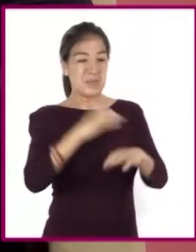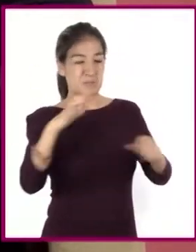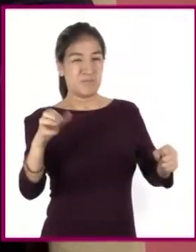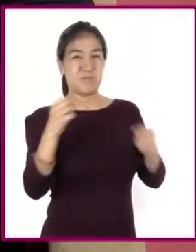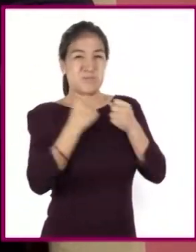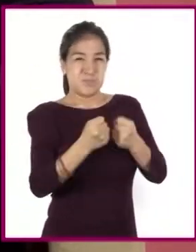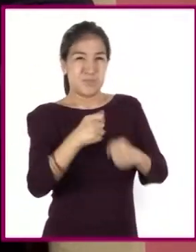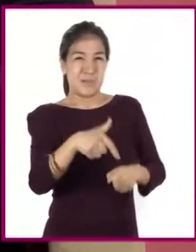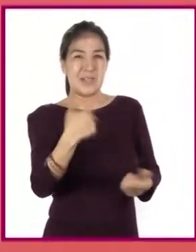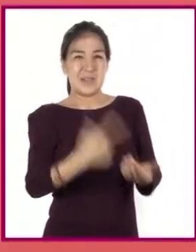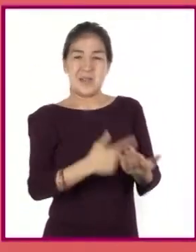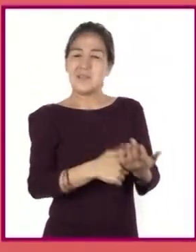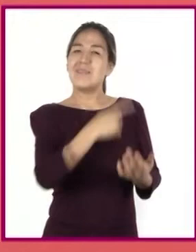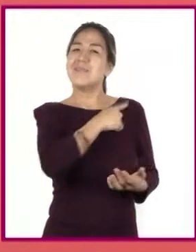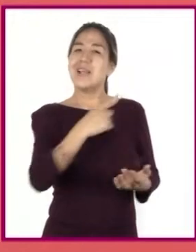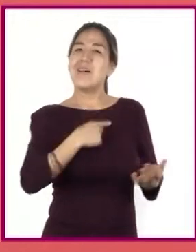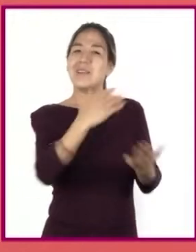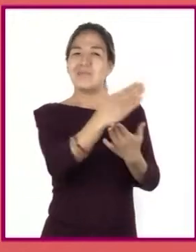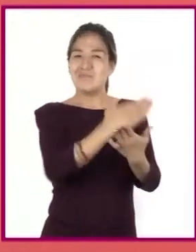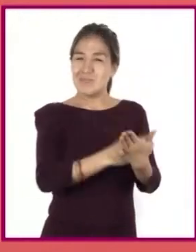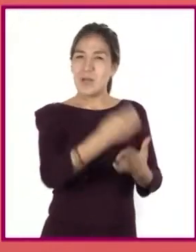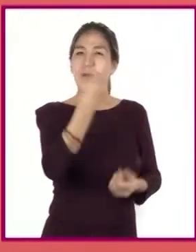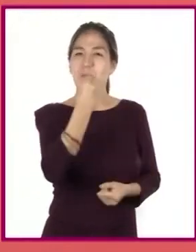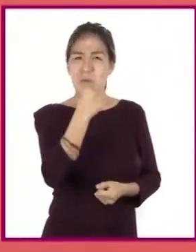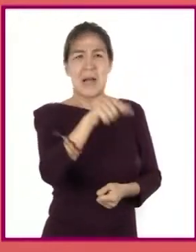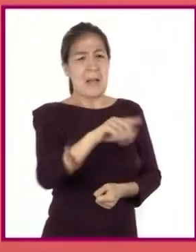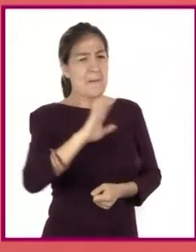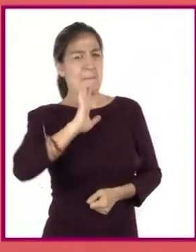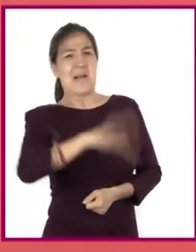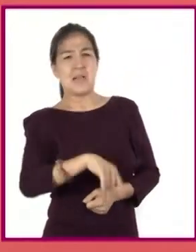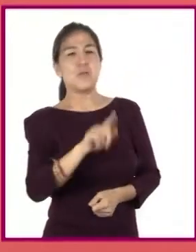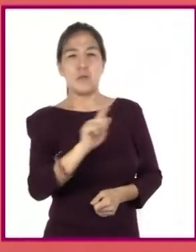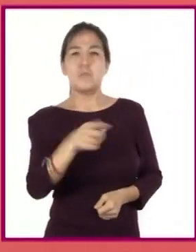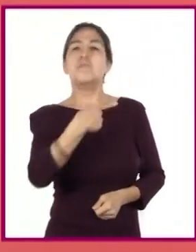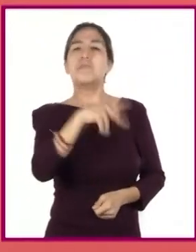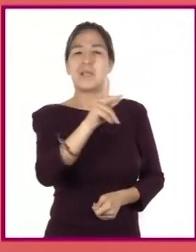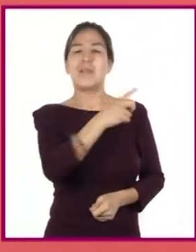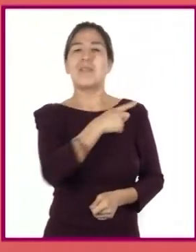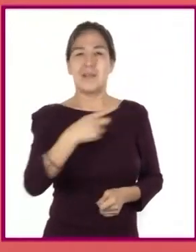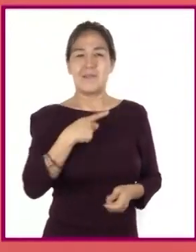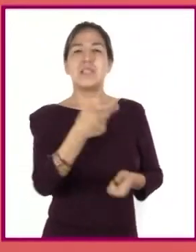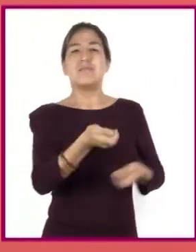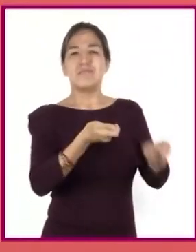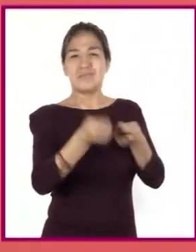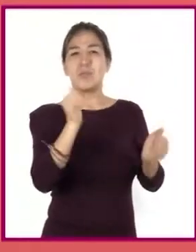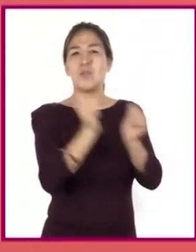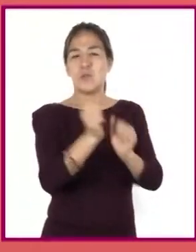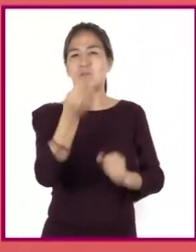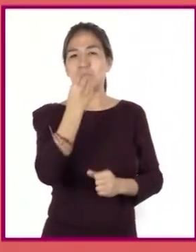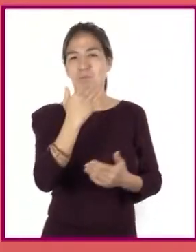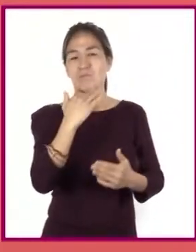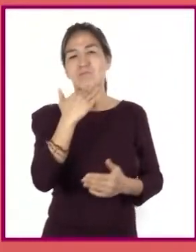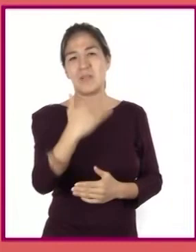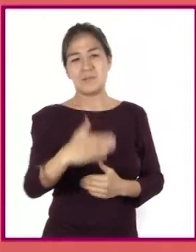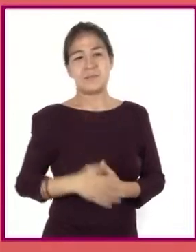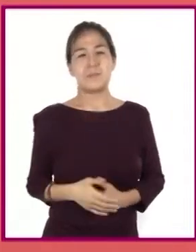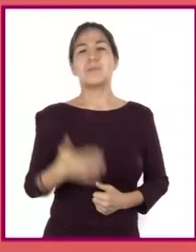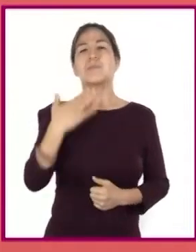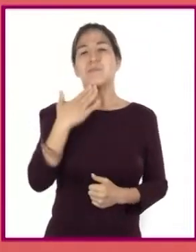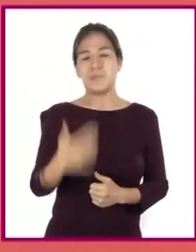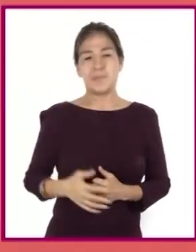hay que disminuir su consumo. No son esencialmente malos, pero deben de consumirse con moderación. Perfecto. Muy